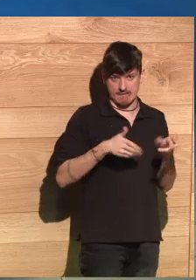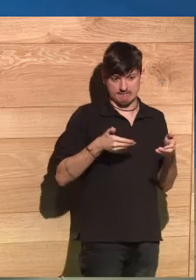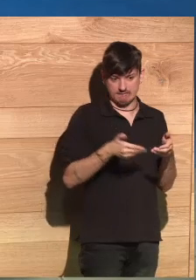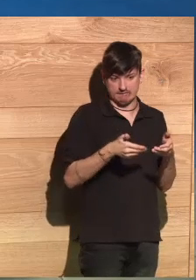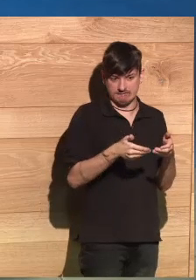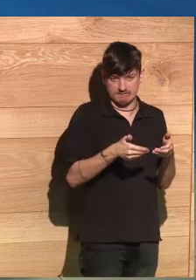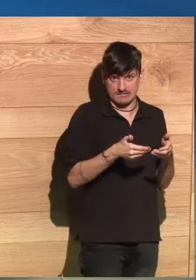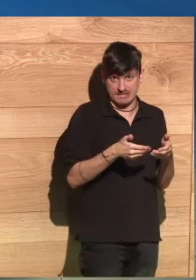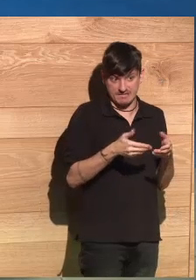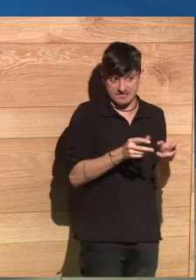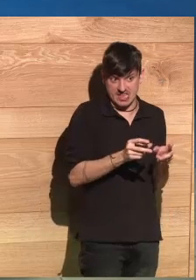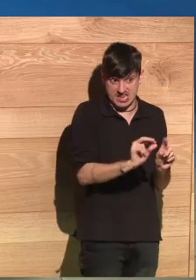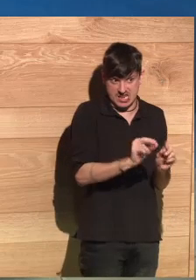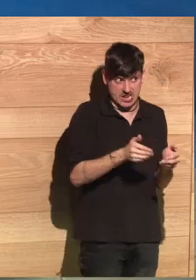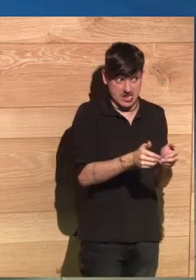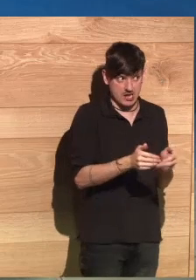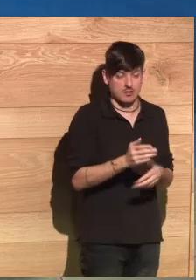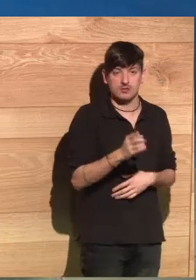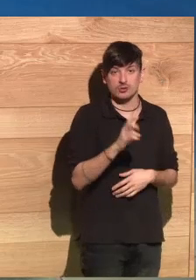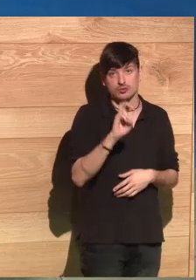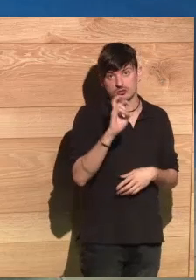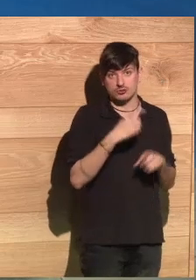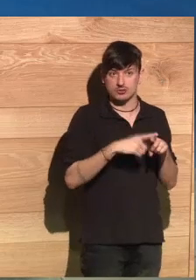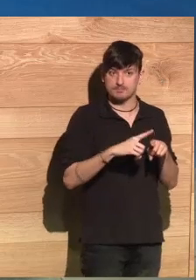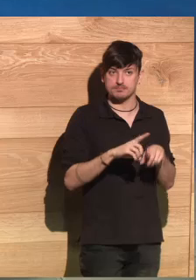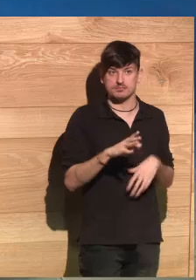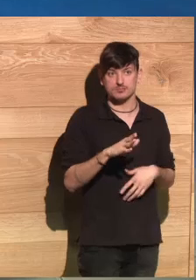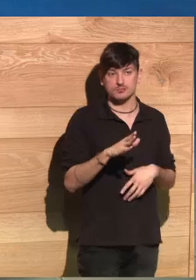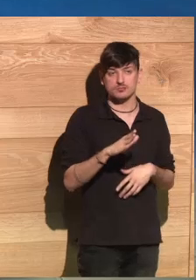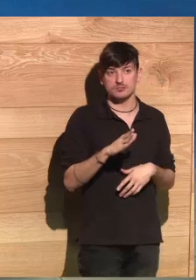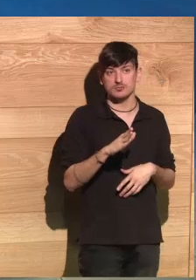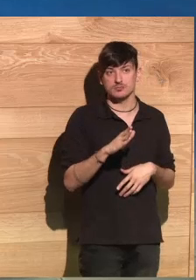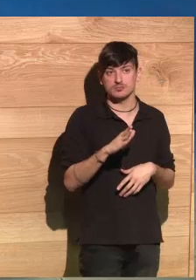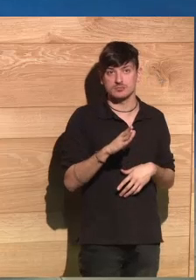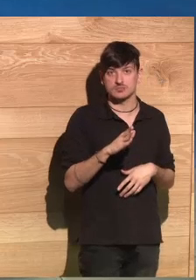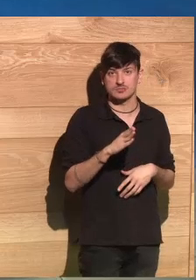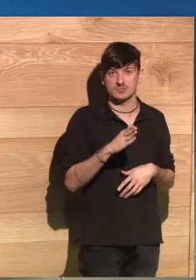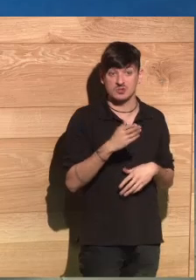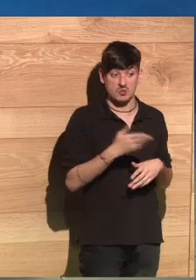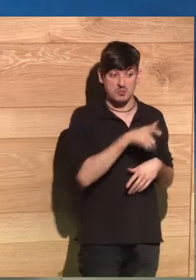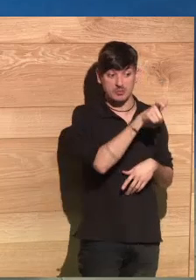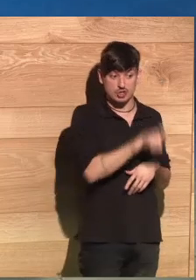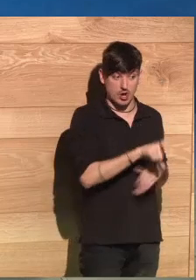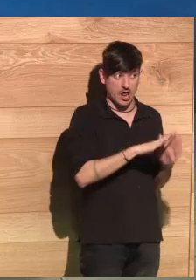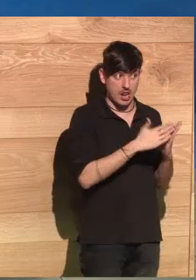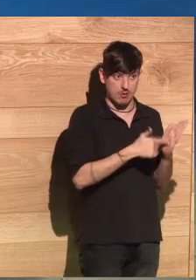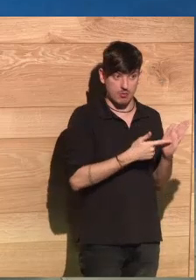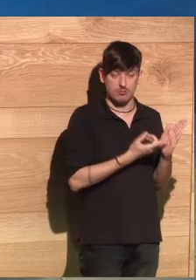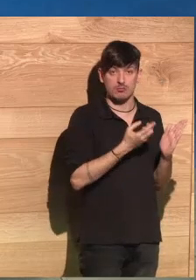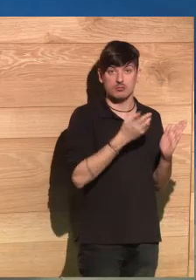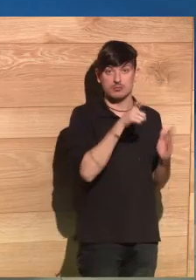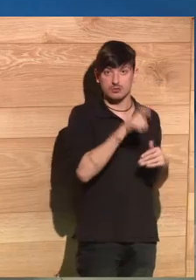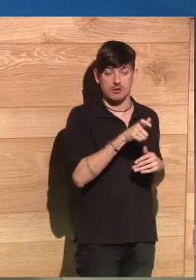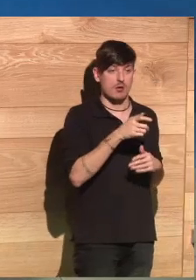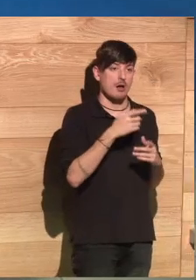hora, que es, bueno, en cierto modo un jardín, ¿no? En el que te metes con un personaje de una